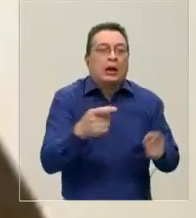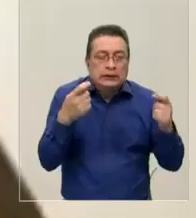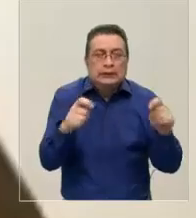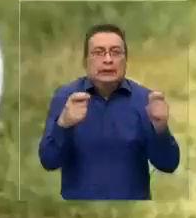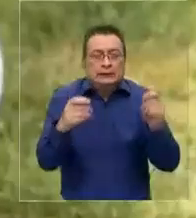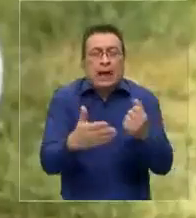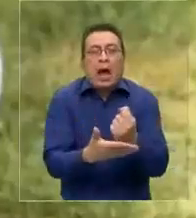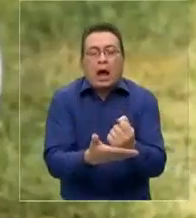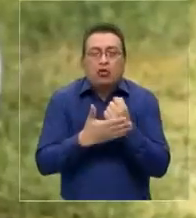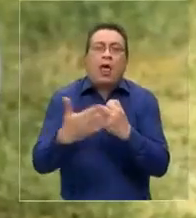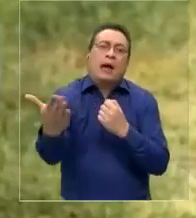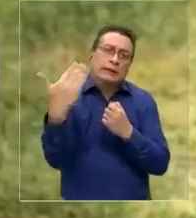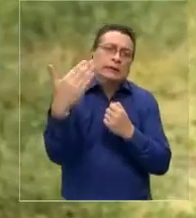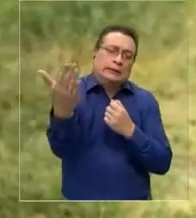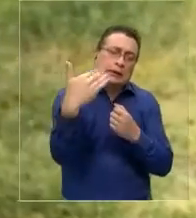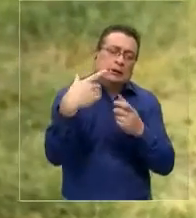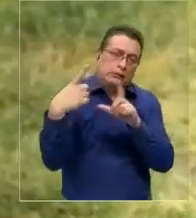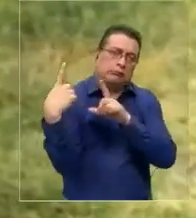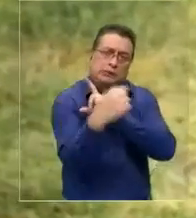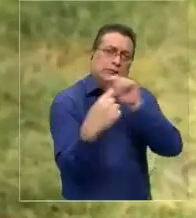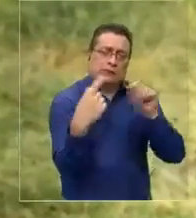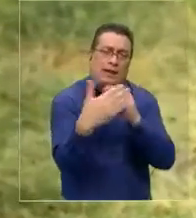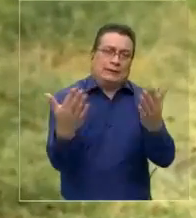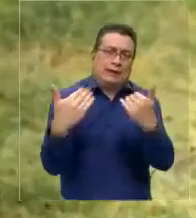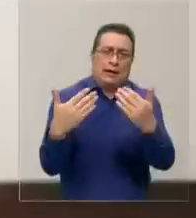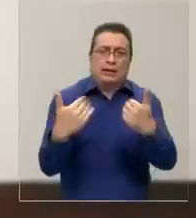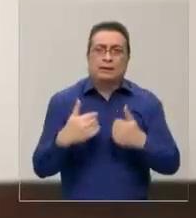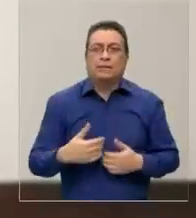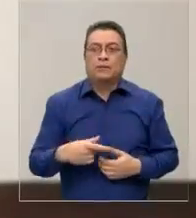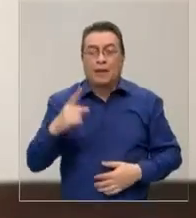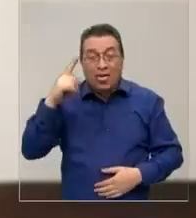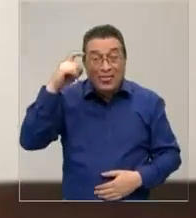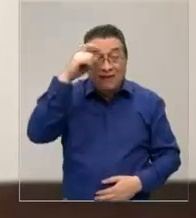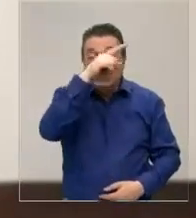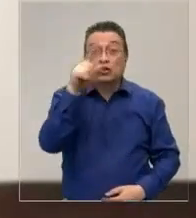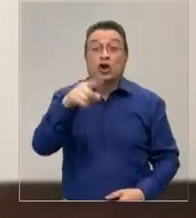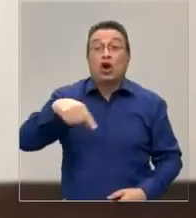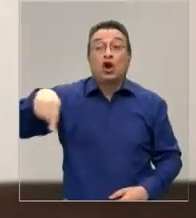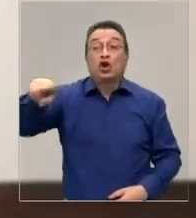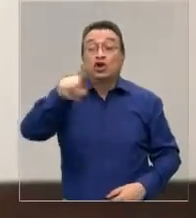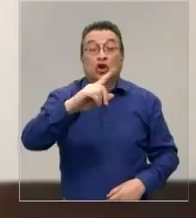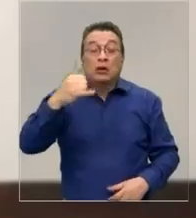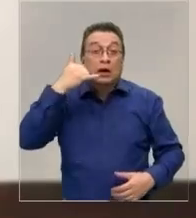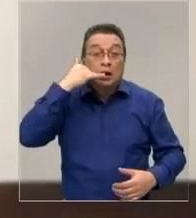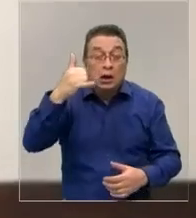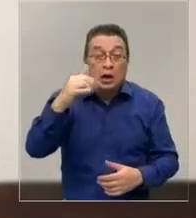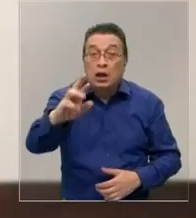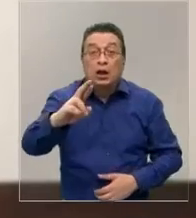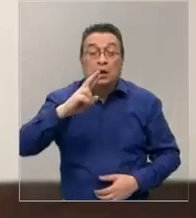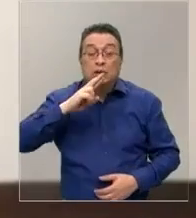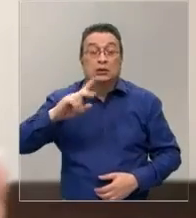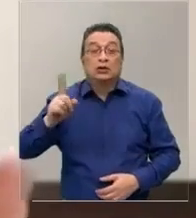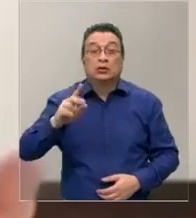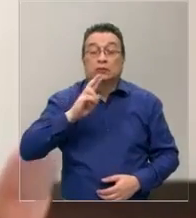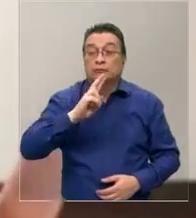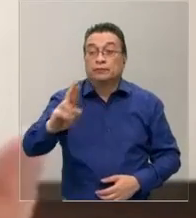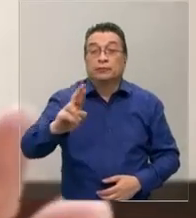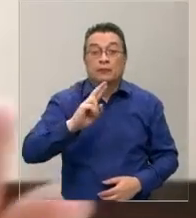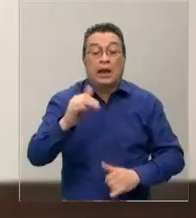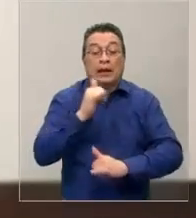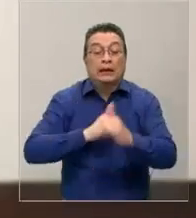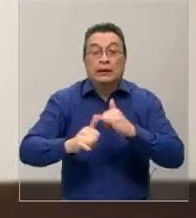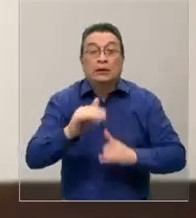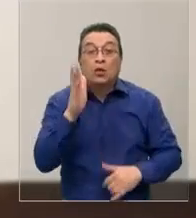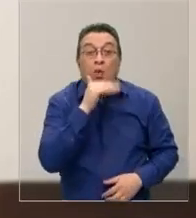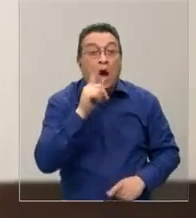por ayudarlos a escapar del conflicto bélico. Es difícil porque todos no contestan o no tienen el